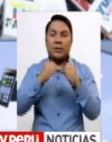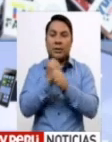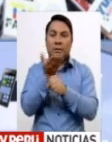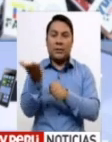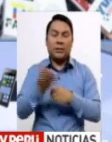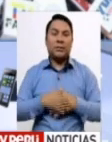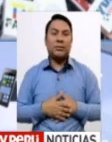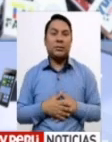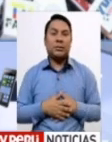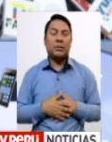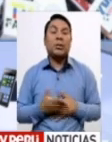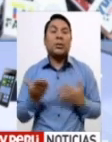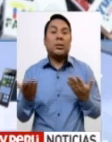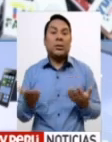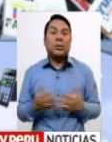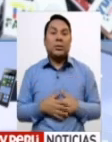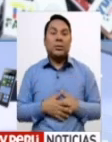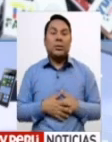se sabe. Nosotros.